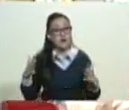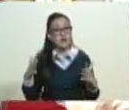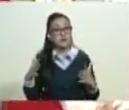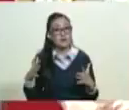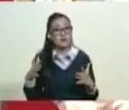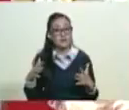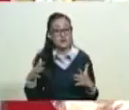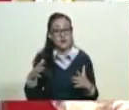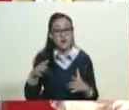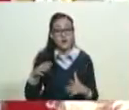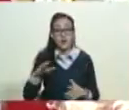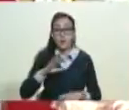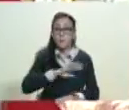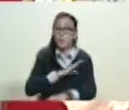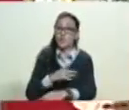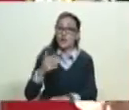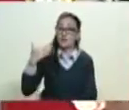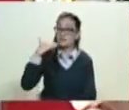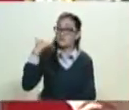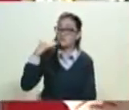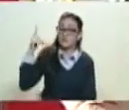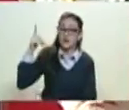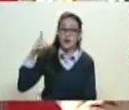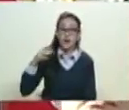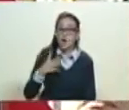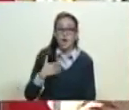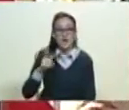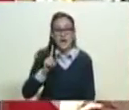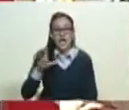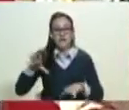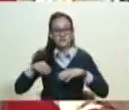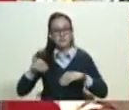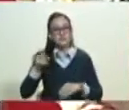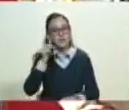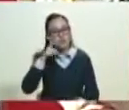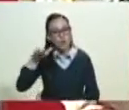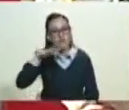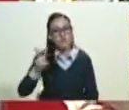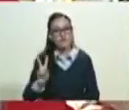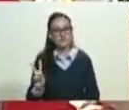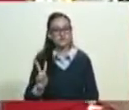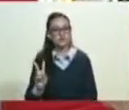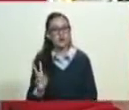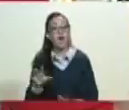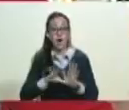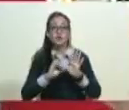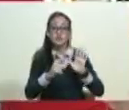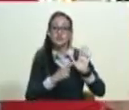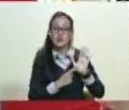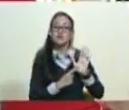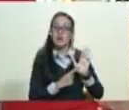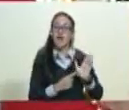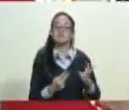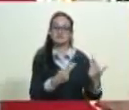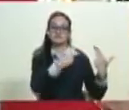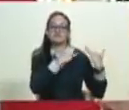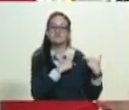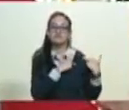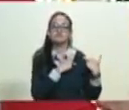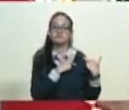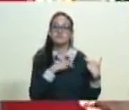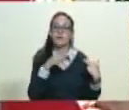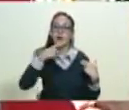a los poderes imperiales reconocer al pueblo de Venezuela. Bueno, esta constituyente se encargará de